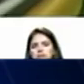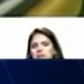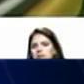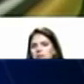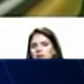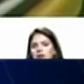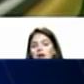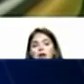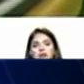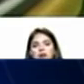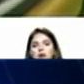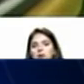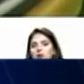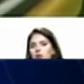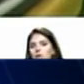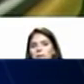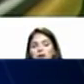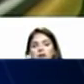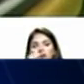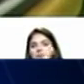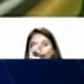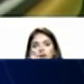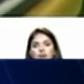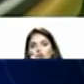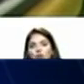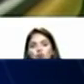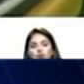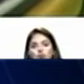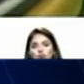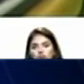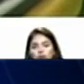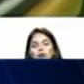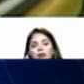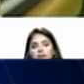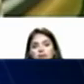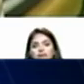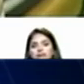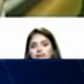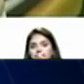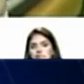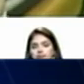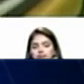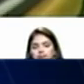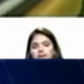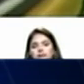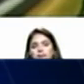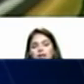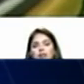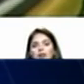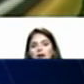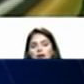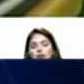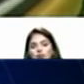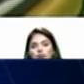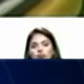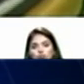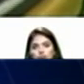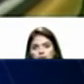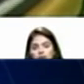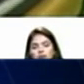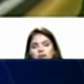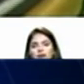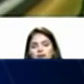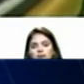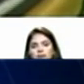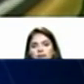el pleno funcionamiento de la Asamblea Nacional Constituyente, tal como está contemplado en este decreto constituyente, con